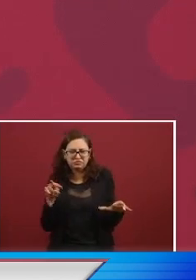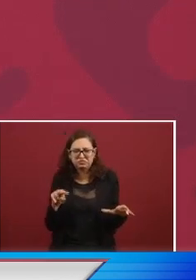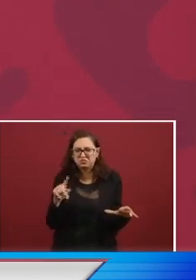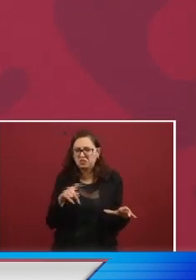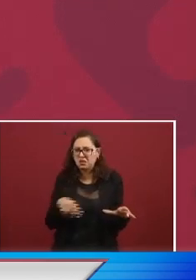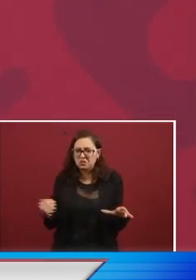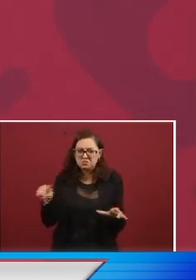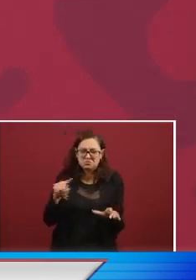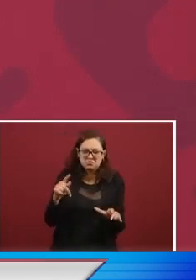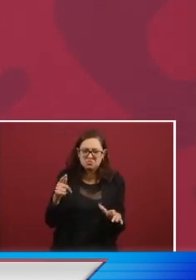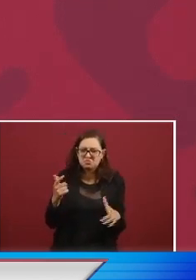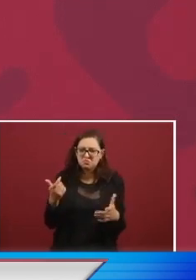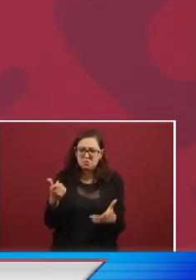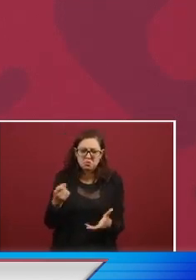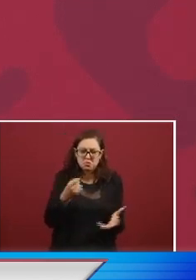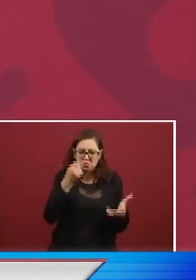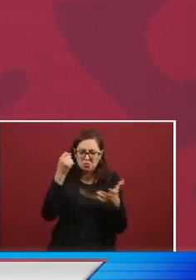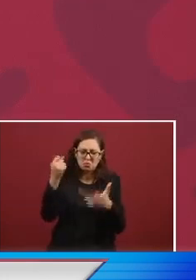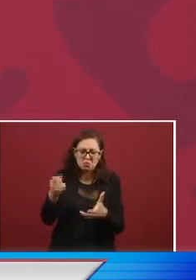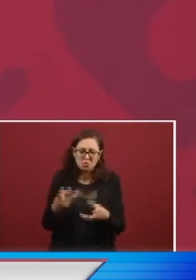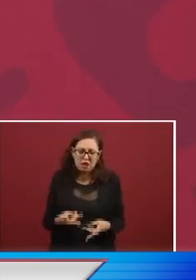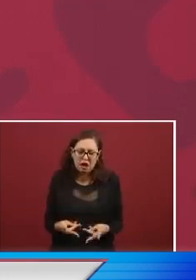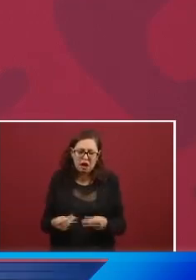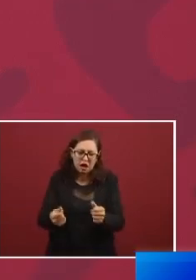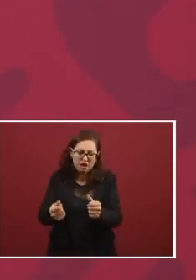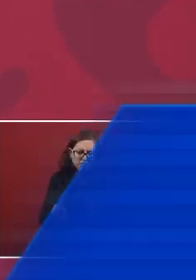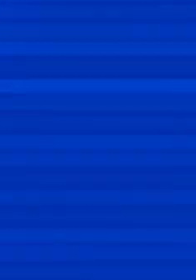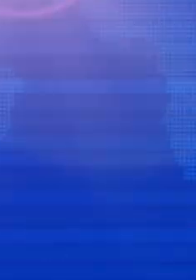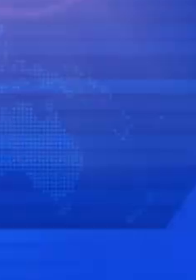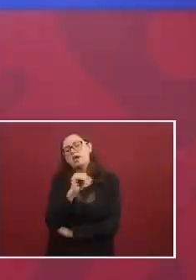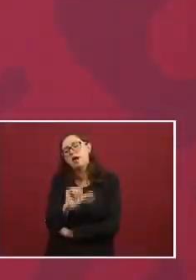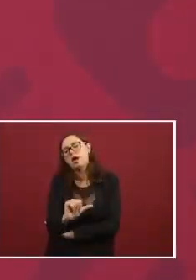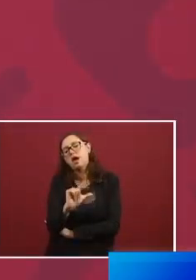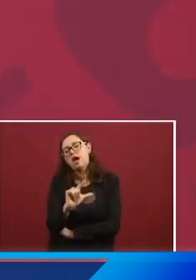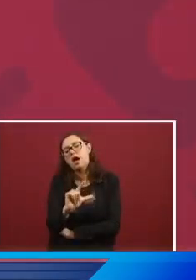otorgados a una compañía que no devolvió el dinero ni entregó los bienes.